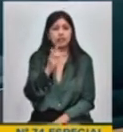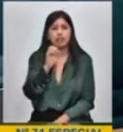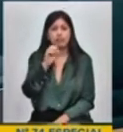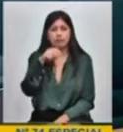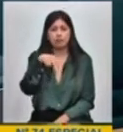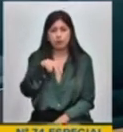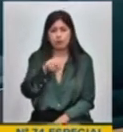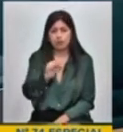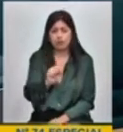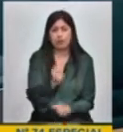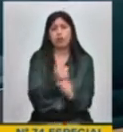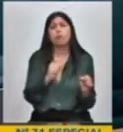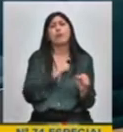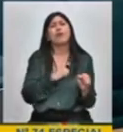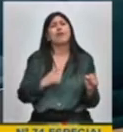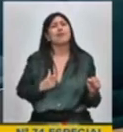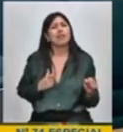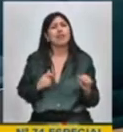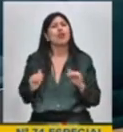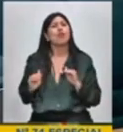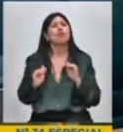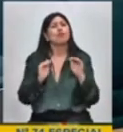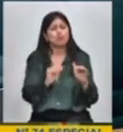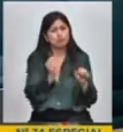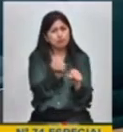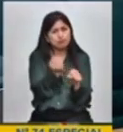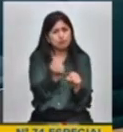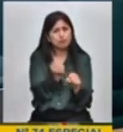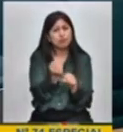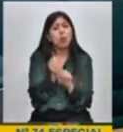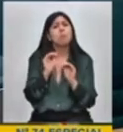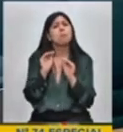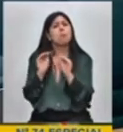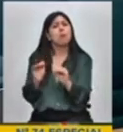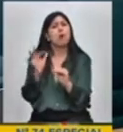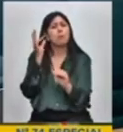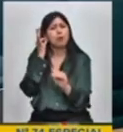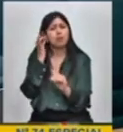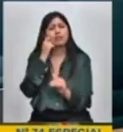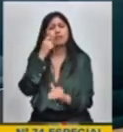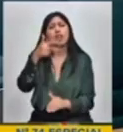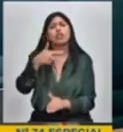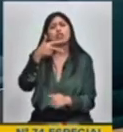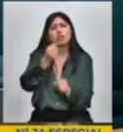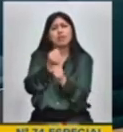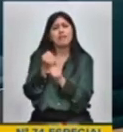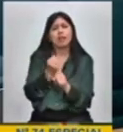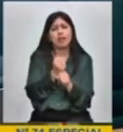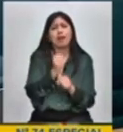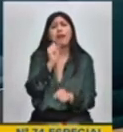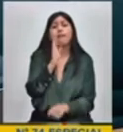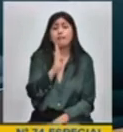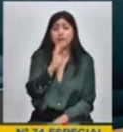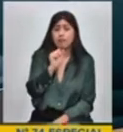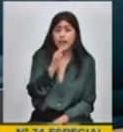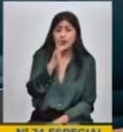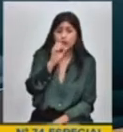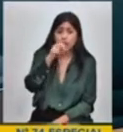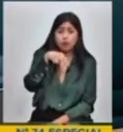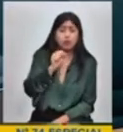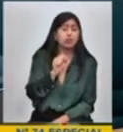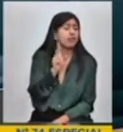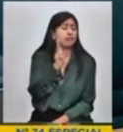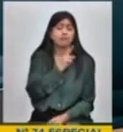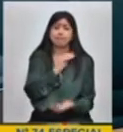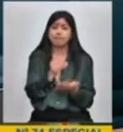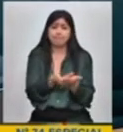un gobierno que dice ser pro-trabajador y pro-mujer tenga 18 trabajadores de Fafona sin remuneración hace